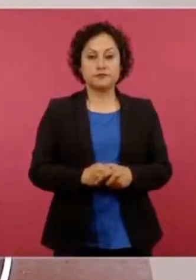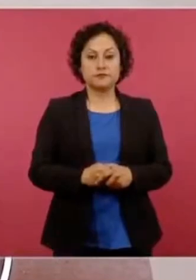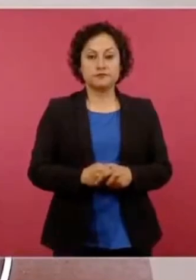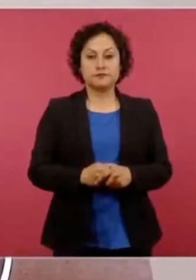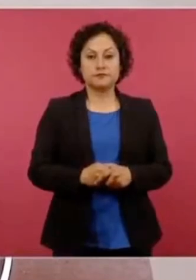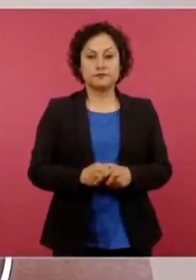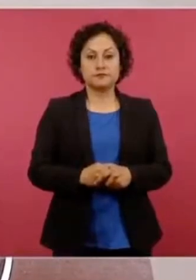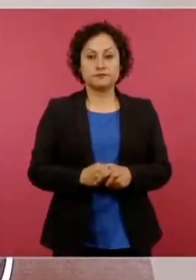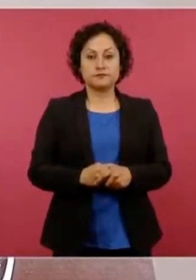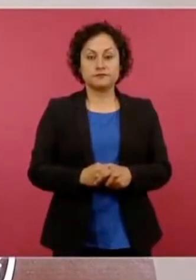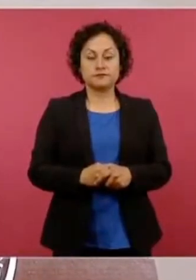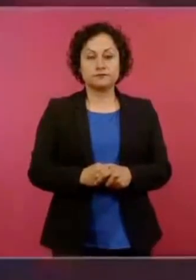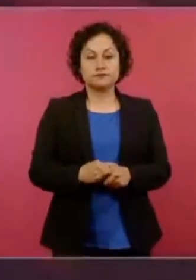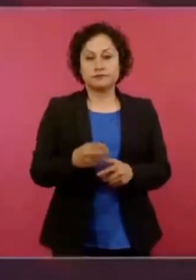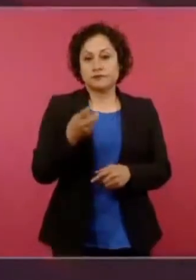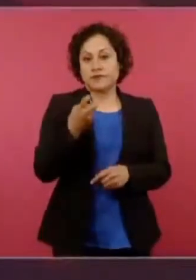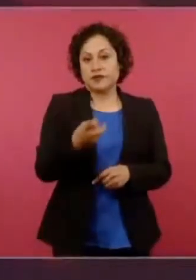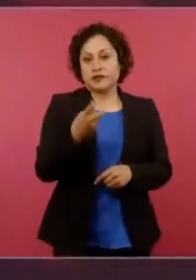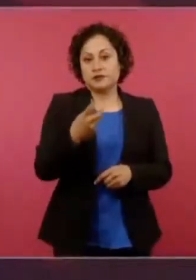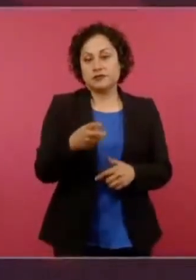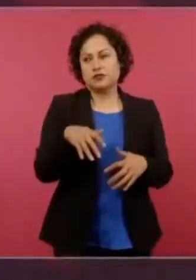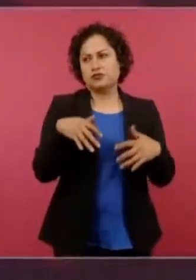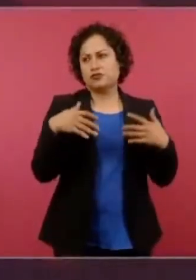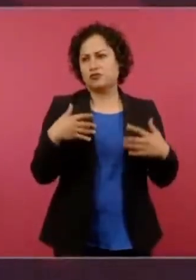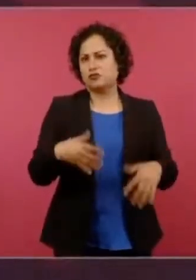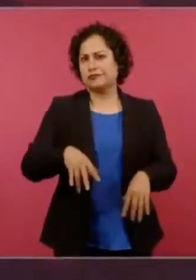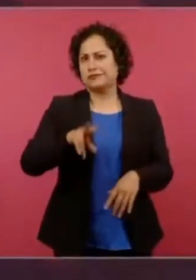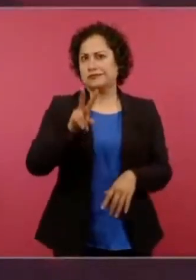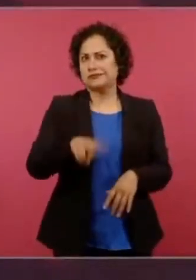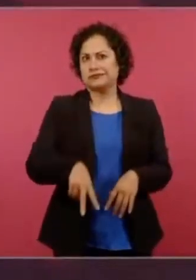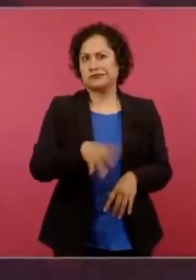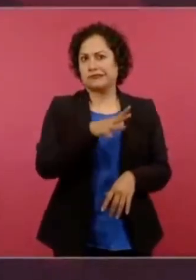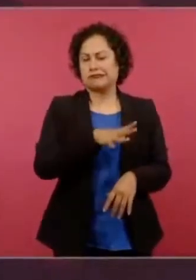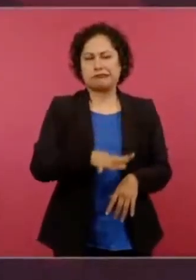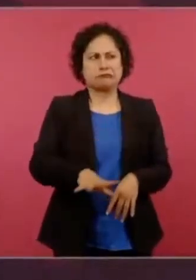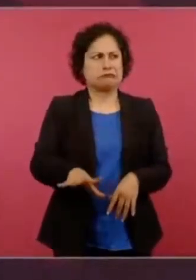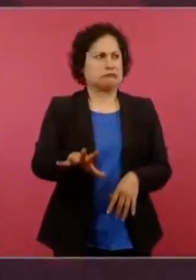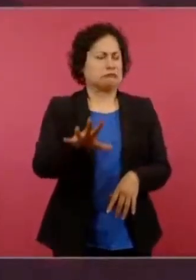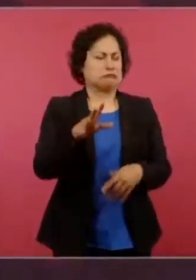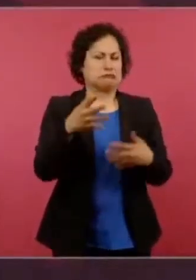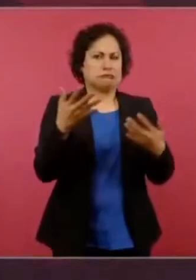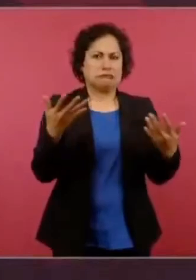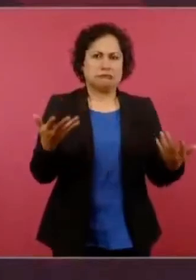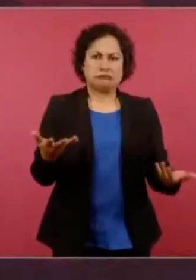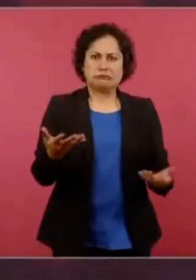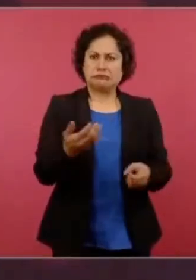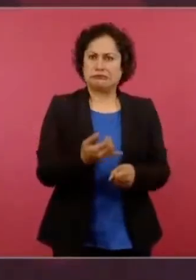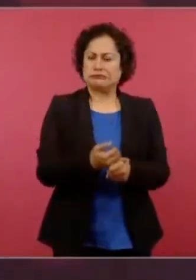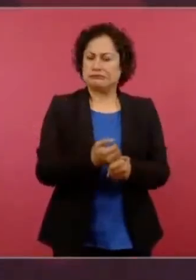casi inédito, ¿no?, en estos tiempos.